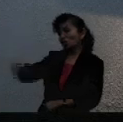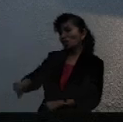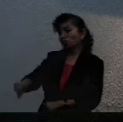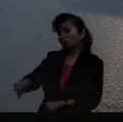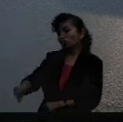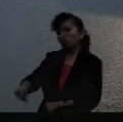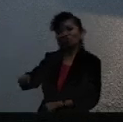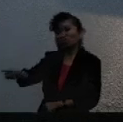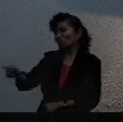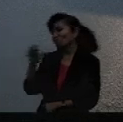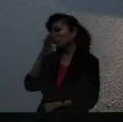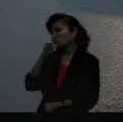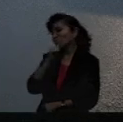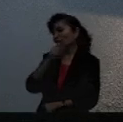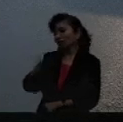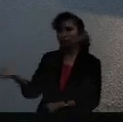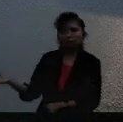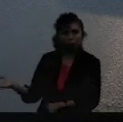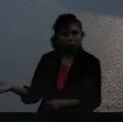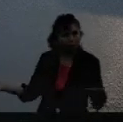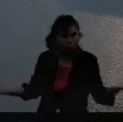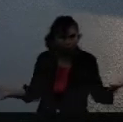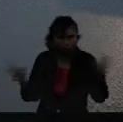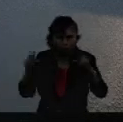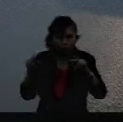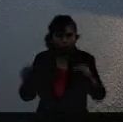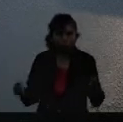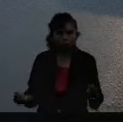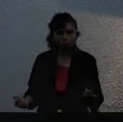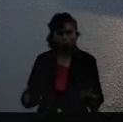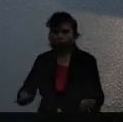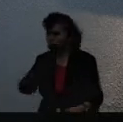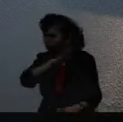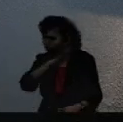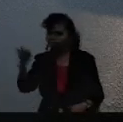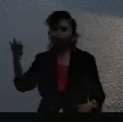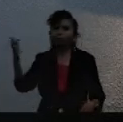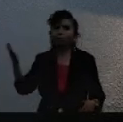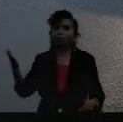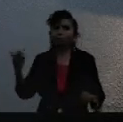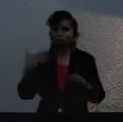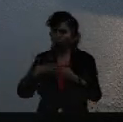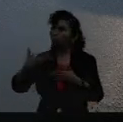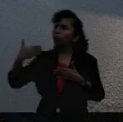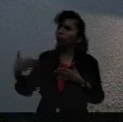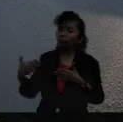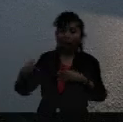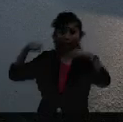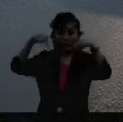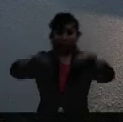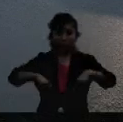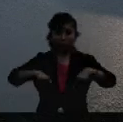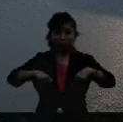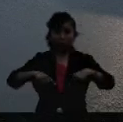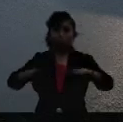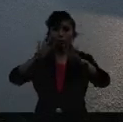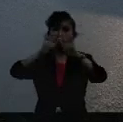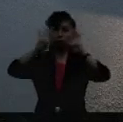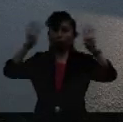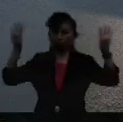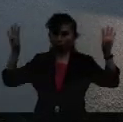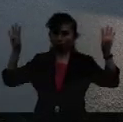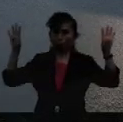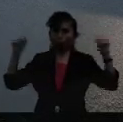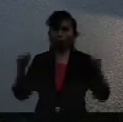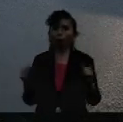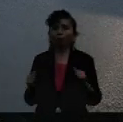vas a lograr Cómo de que no Claro que lo vamos a lograr a mis espaldas aquí en el muro de honor